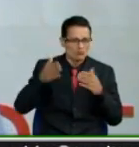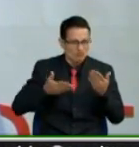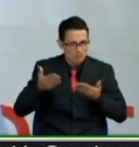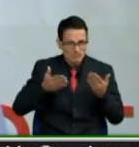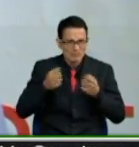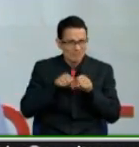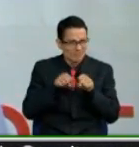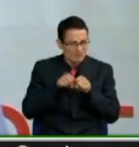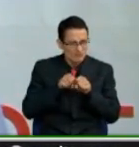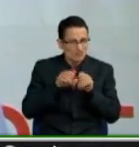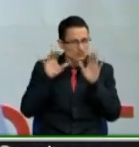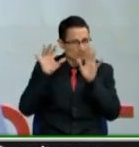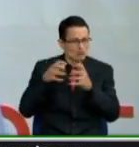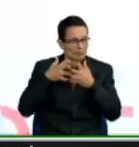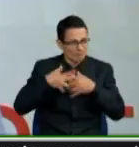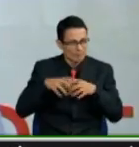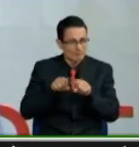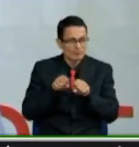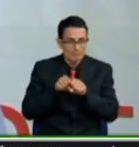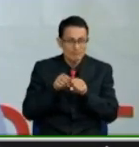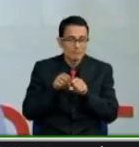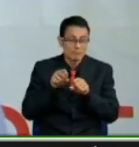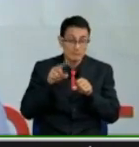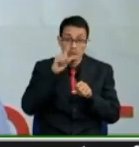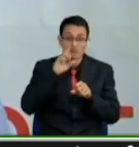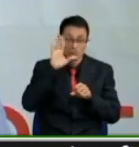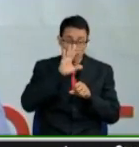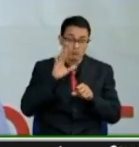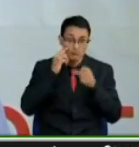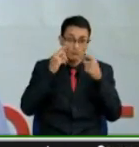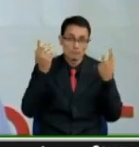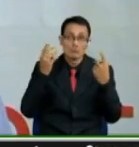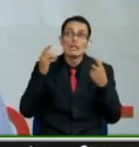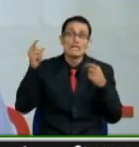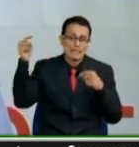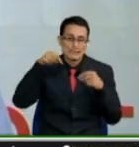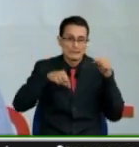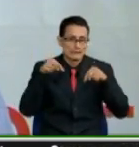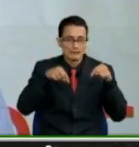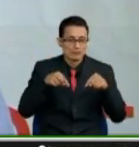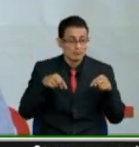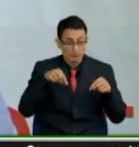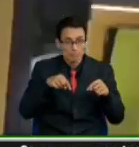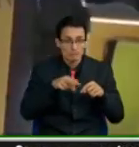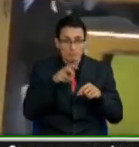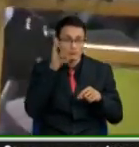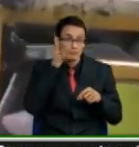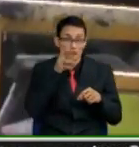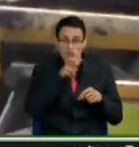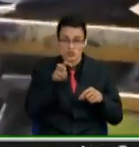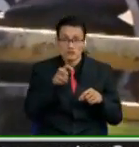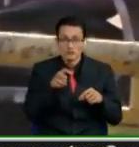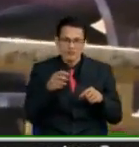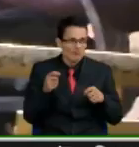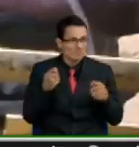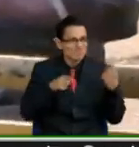buscamos mover aquí el norte de Santander. Usted sabe que el cierre de frontera